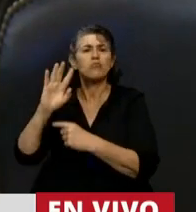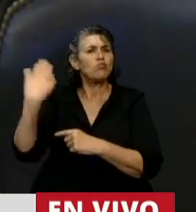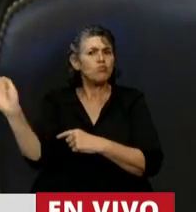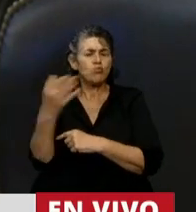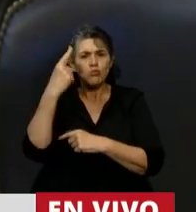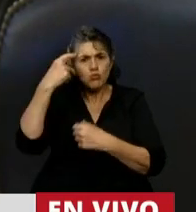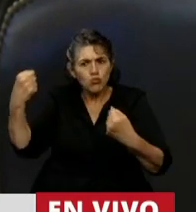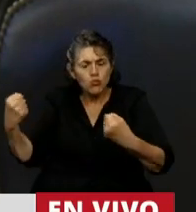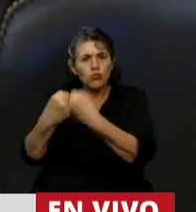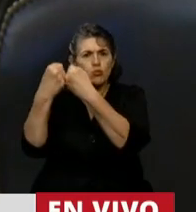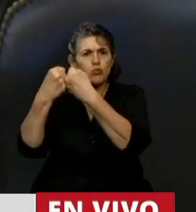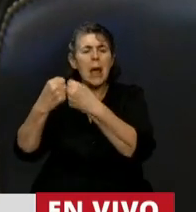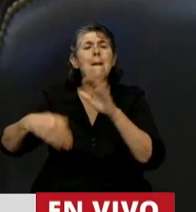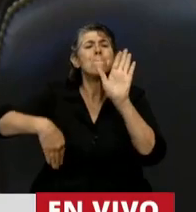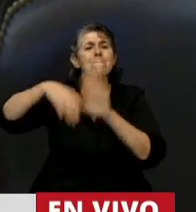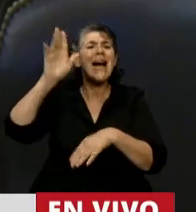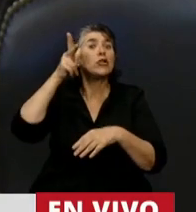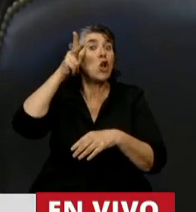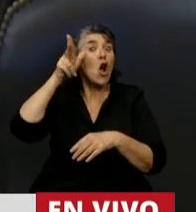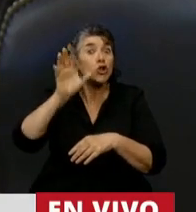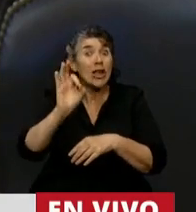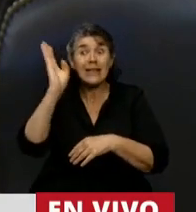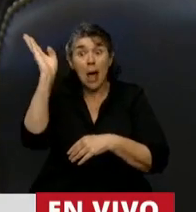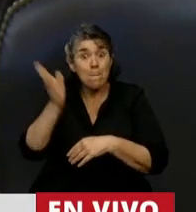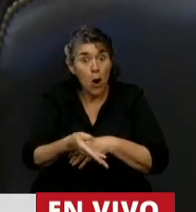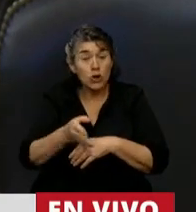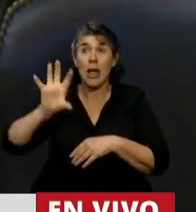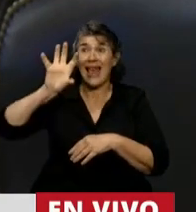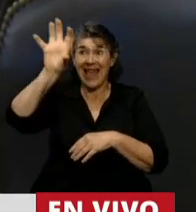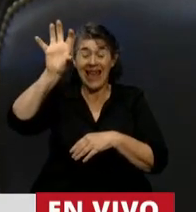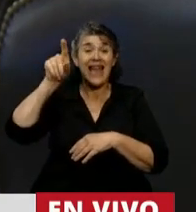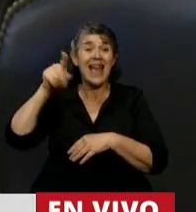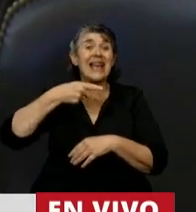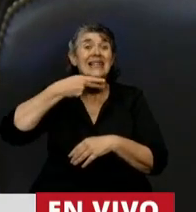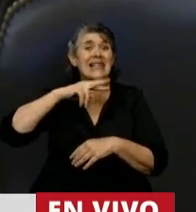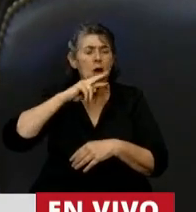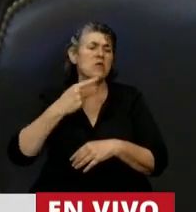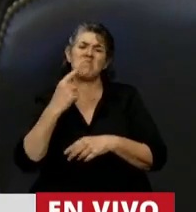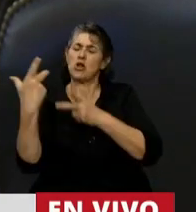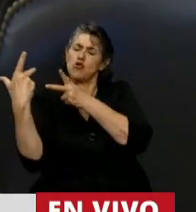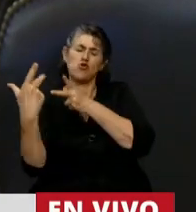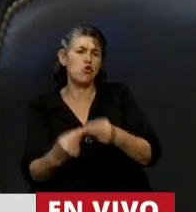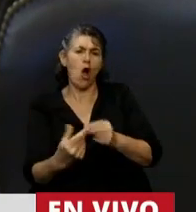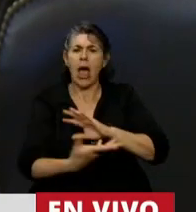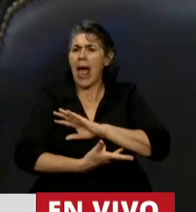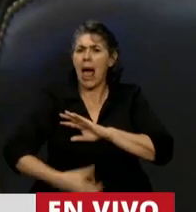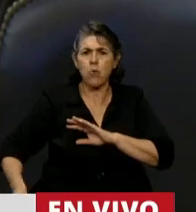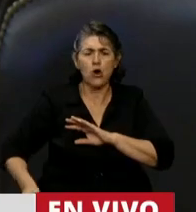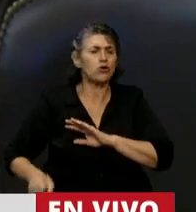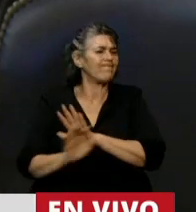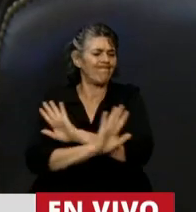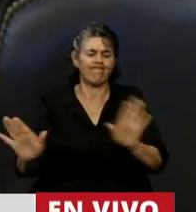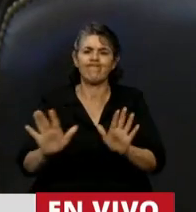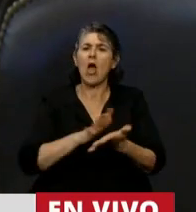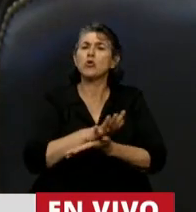objetivo. Más del 80% de la población rechaza el aborto como una